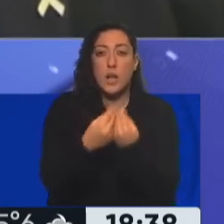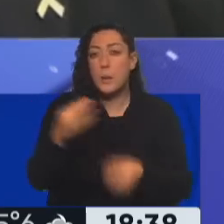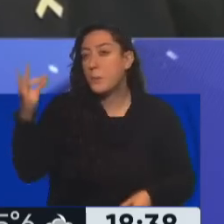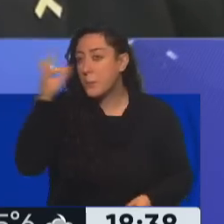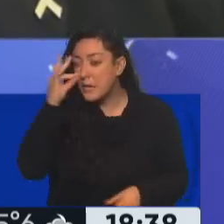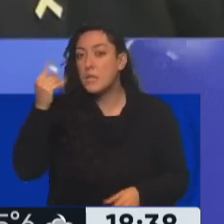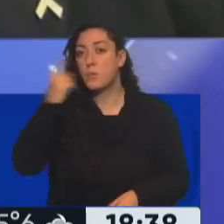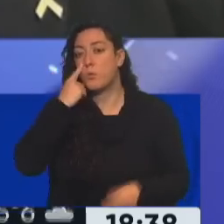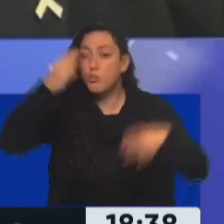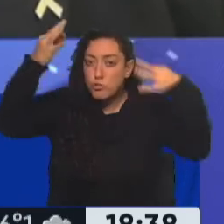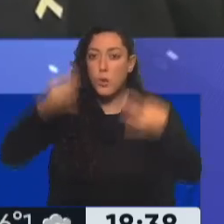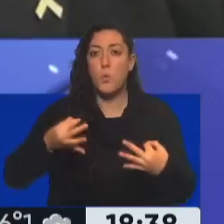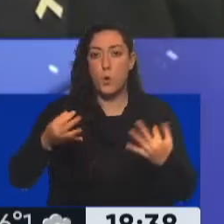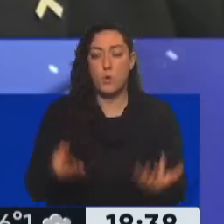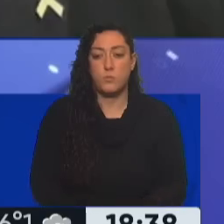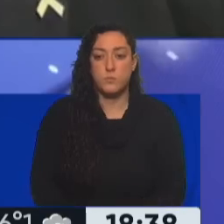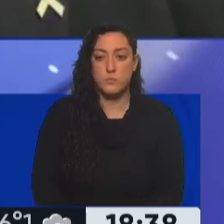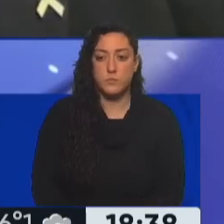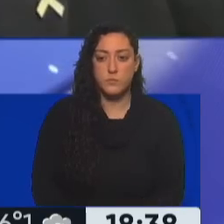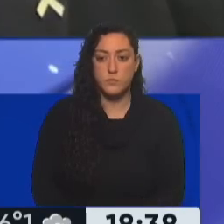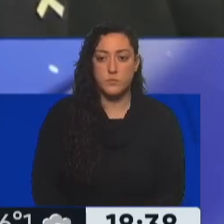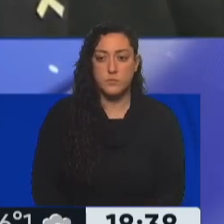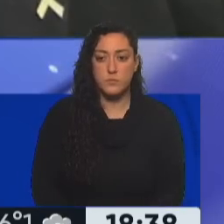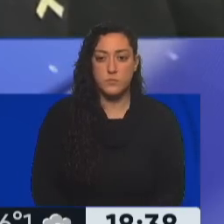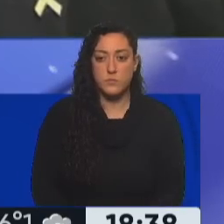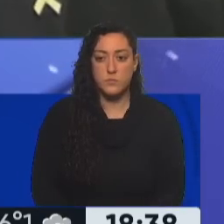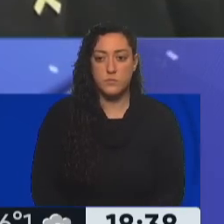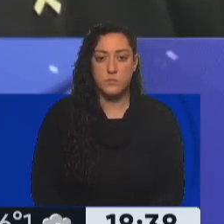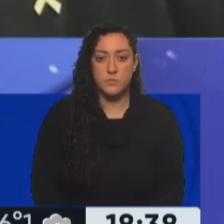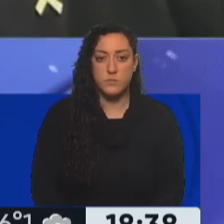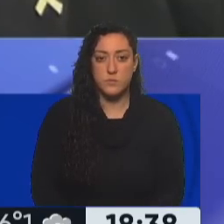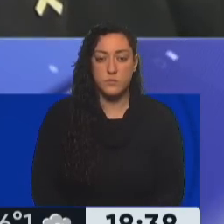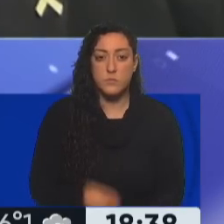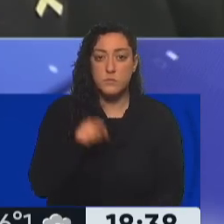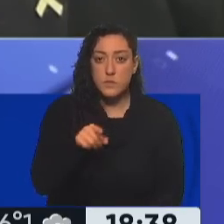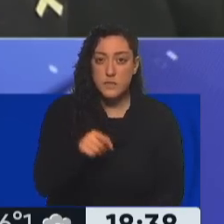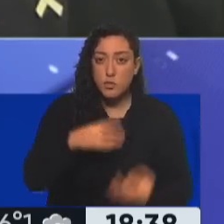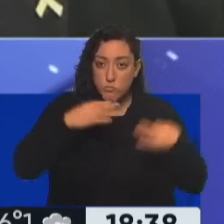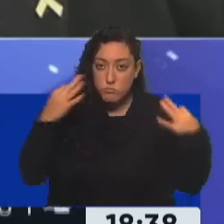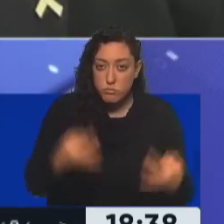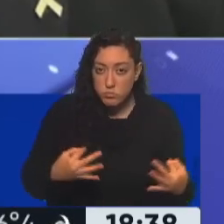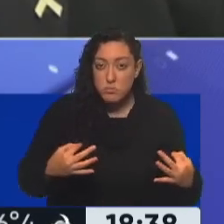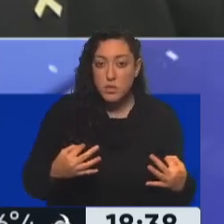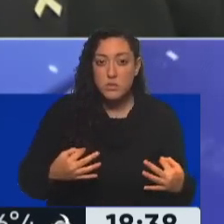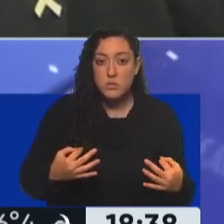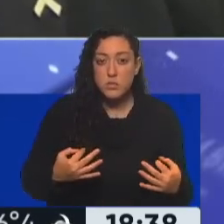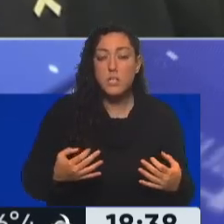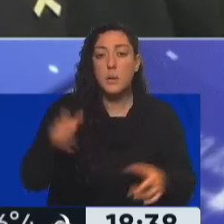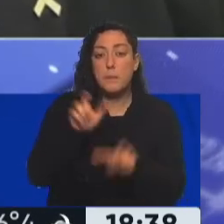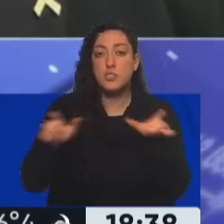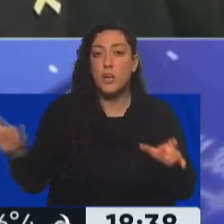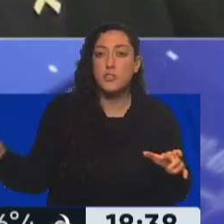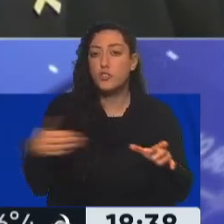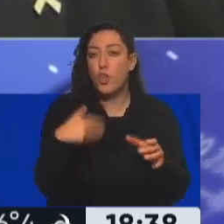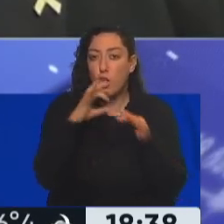vivas. Kevin, ¿y cuántas posibilidades hay de que esto se concrete? Lo que vos recién decías, la posibilidad de liberar a todos